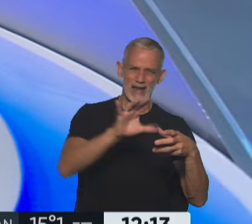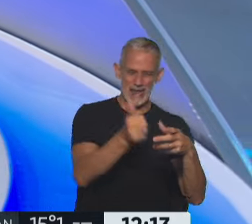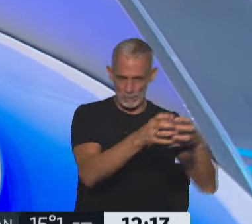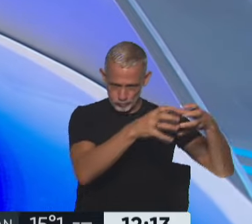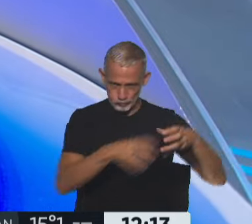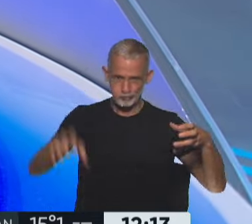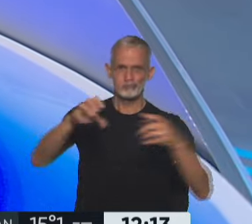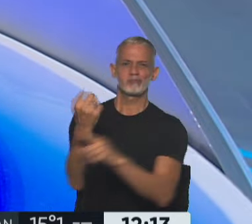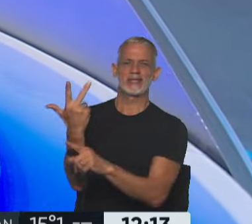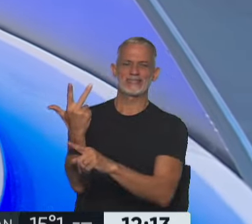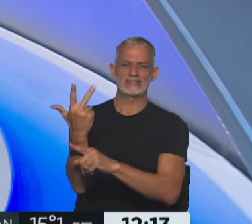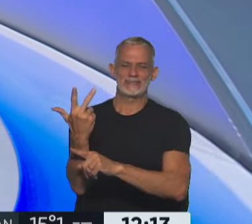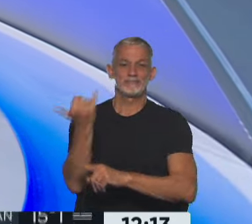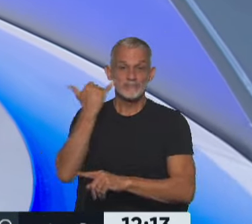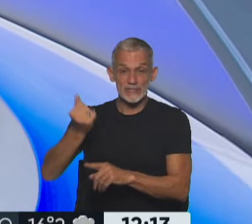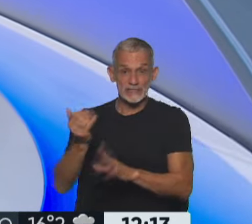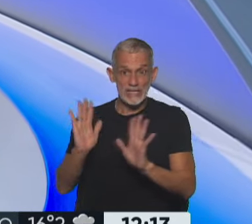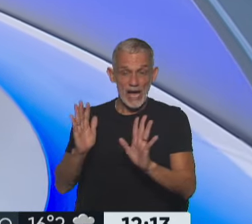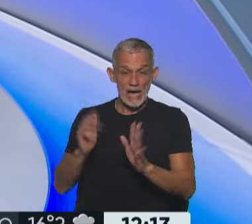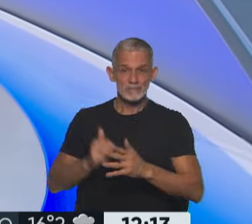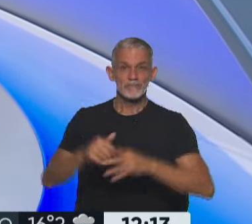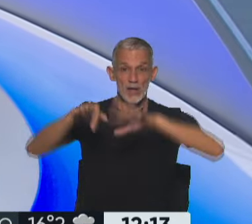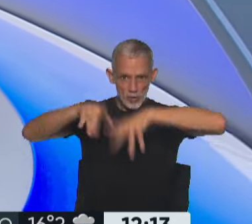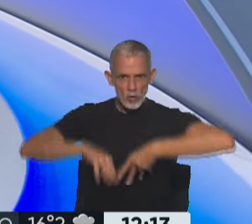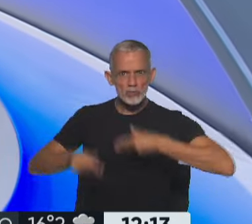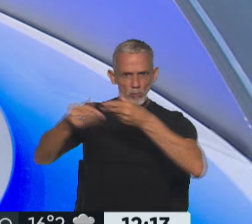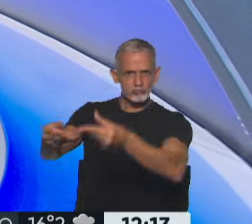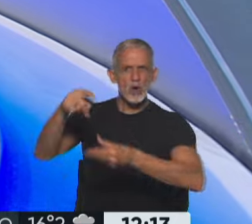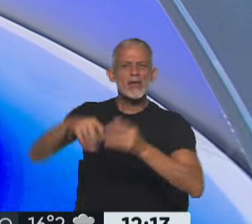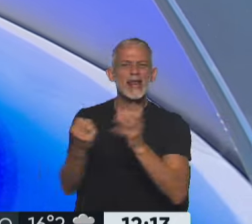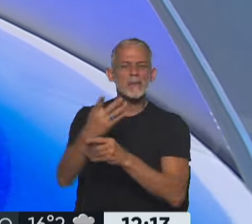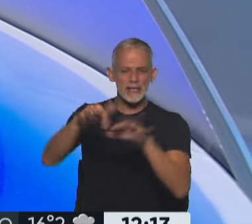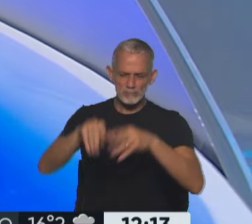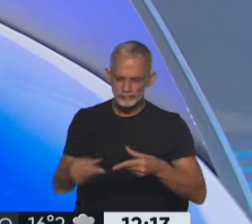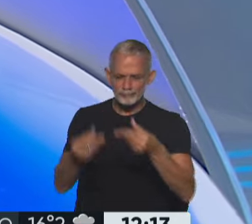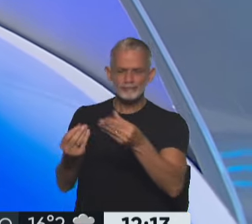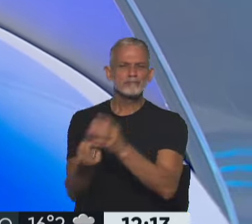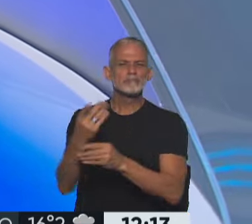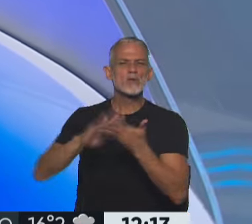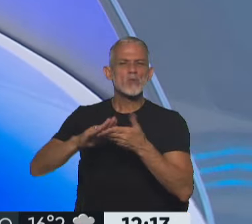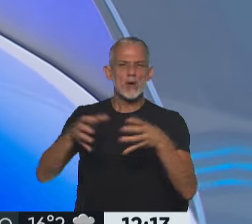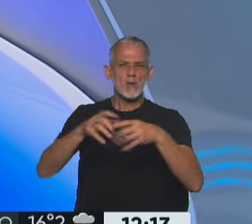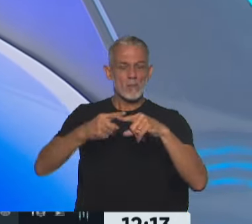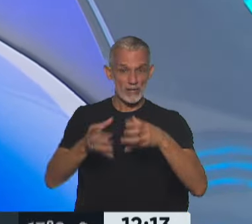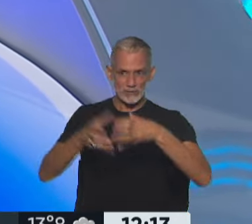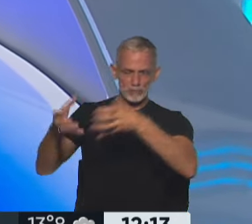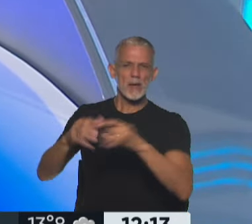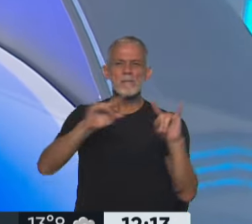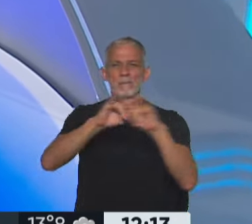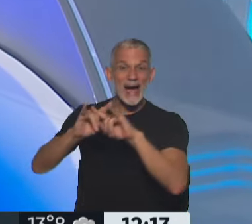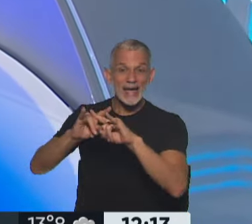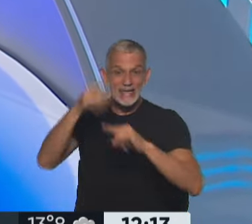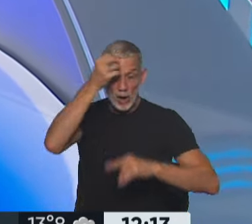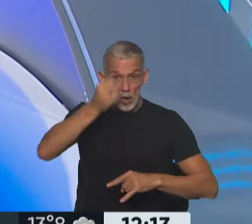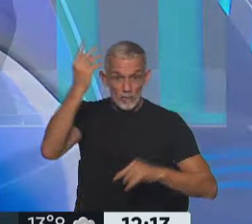y rápidamente ya eh la nota se presentó hoy a la mañana ya en lo que es la página eh